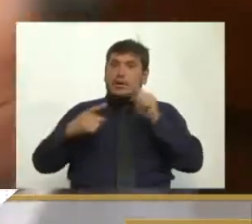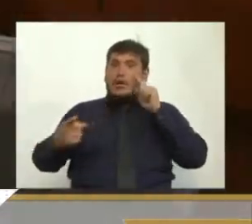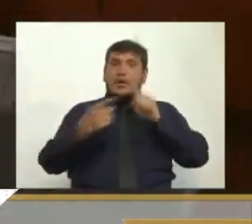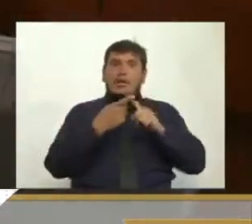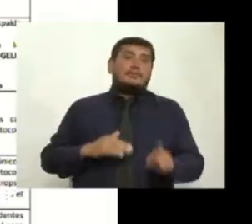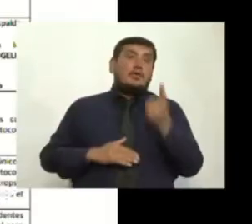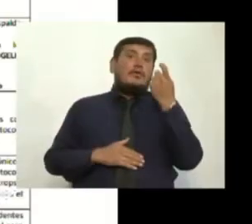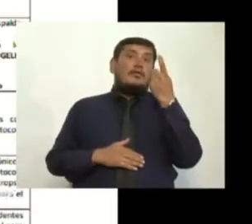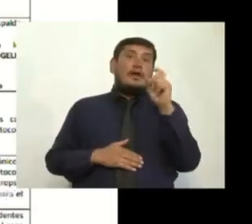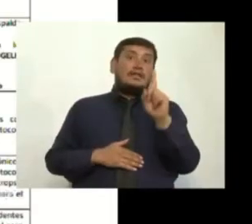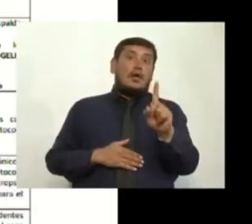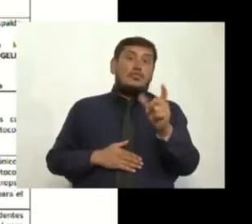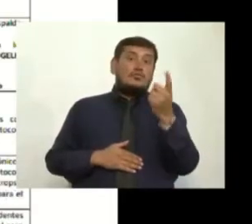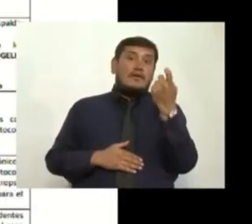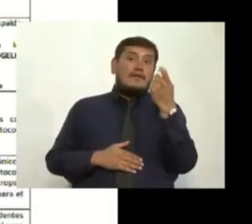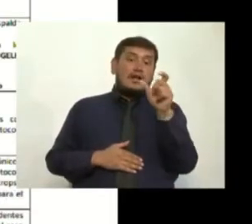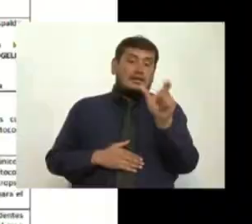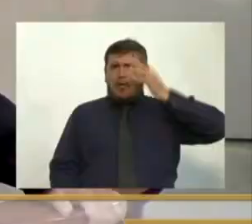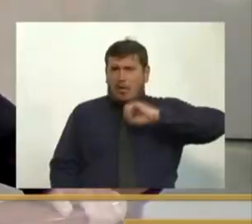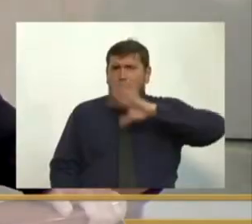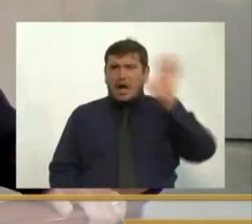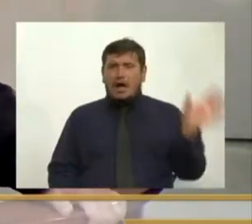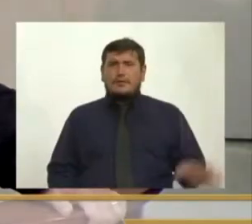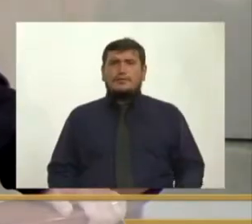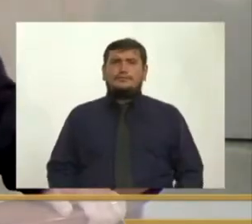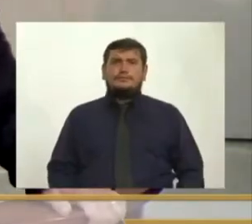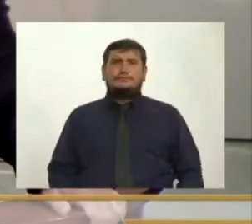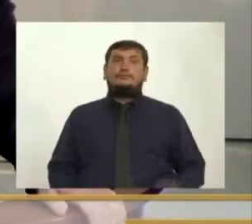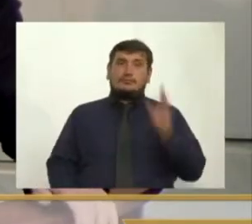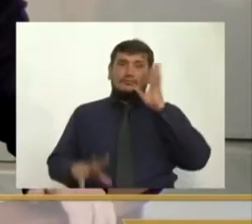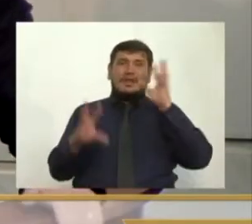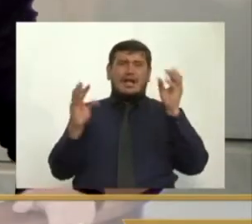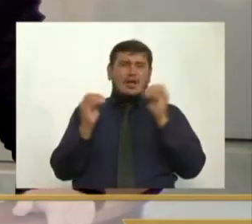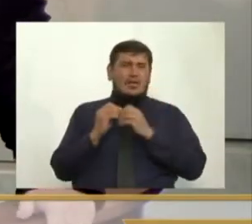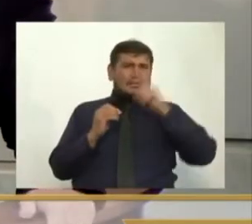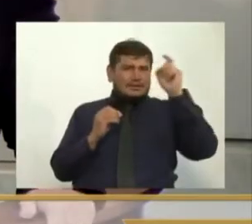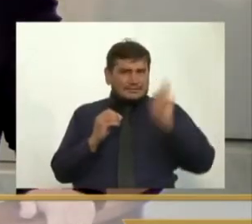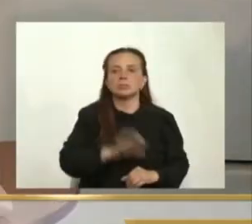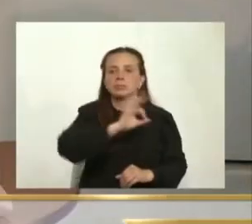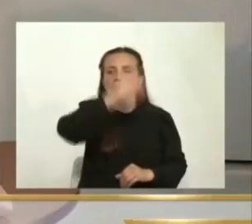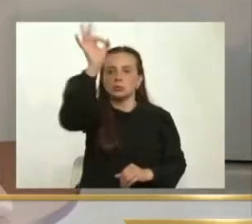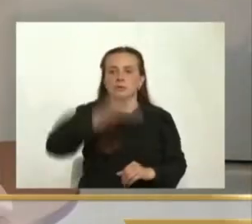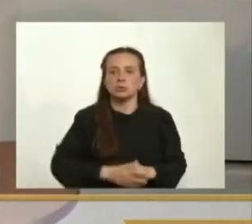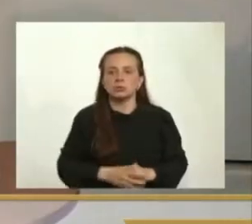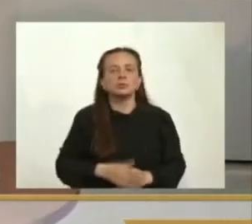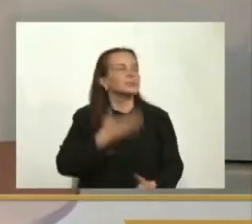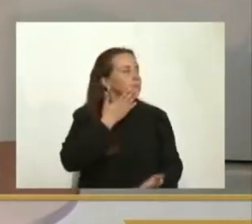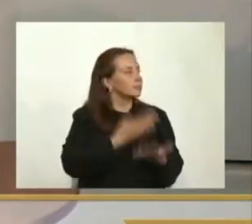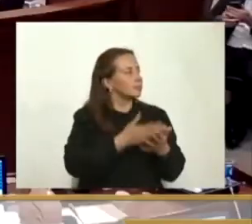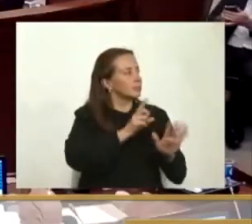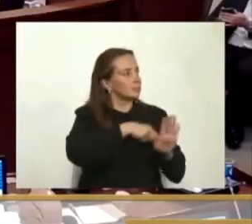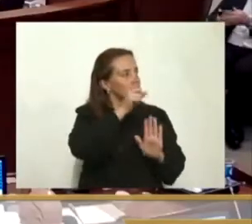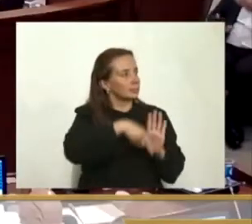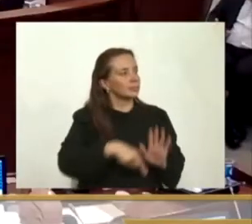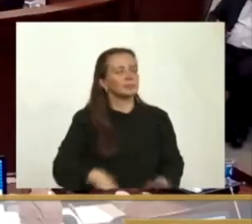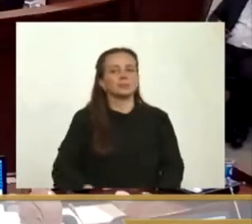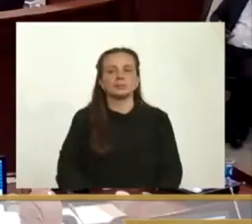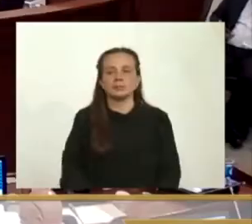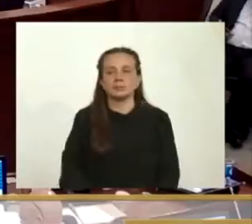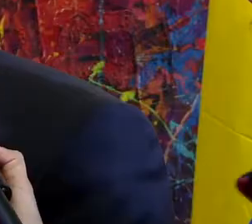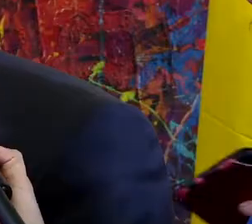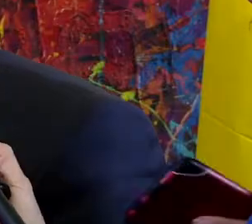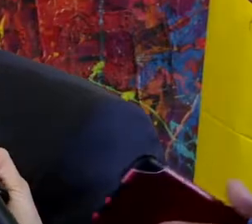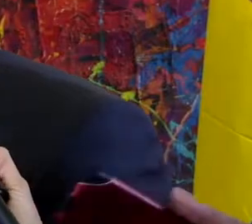sobre la muerte de siete menores de edad durante un bombardeo a un campamento de un grupo subversivo que operaba en el caquetá el funcionario salió debilitado políticamente